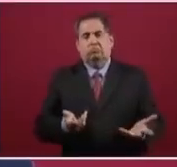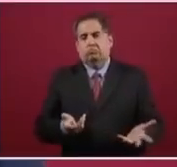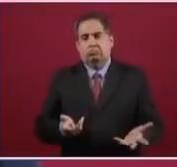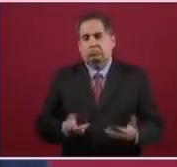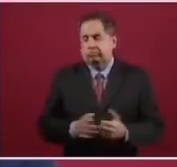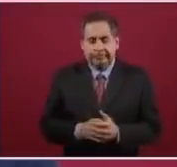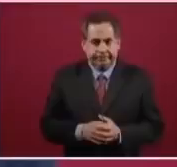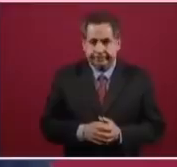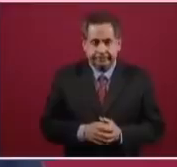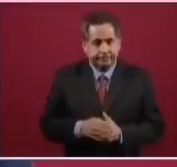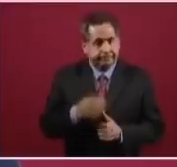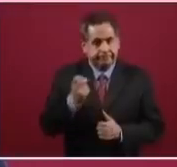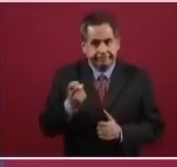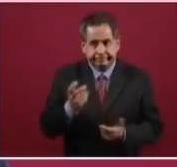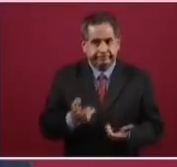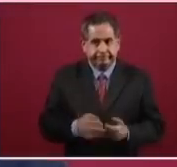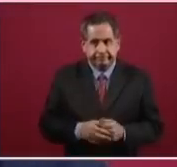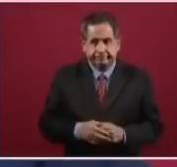entonces